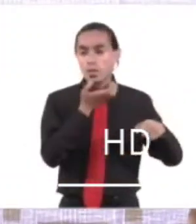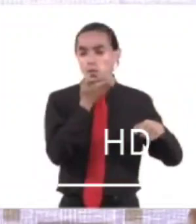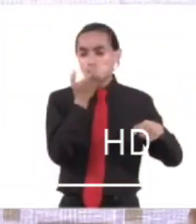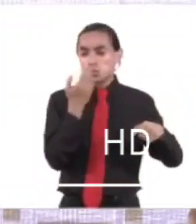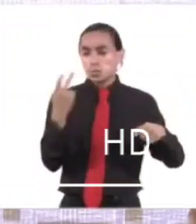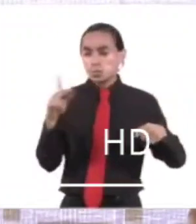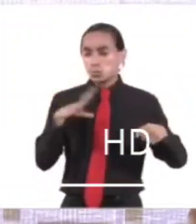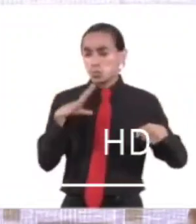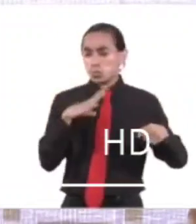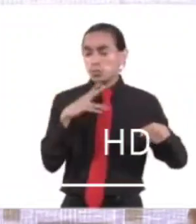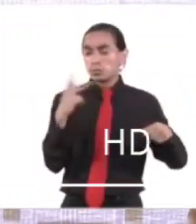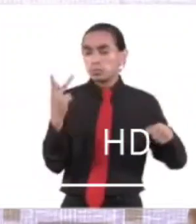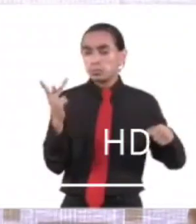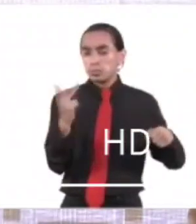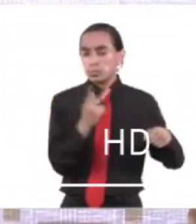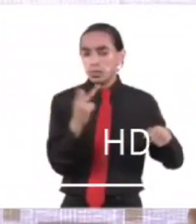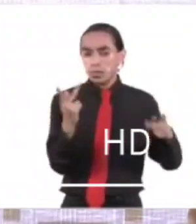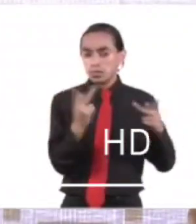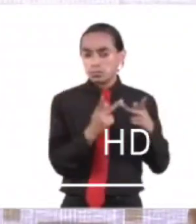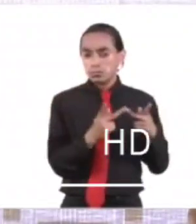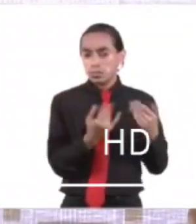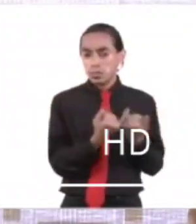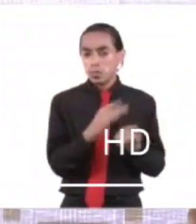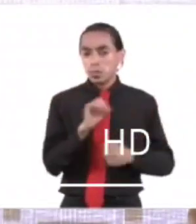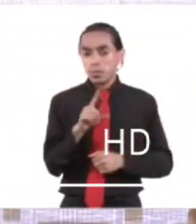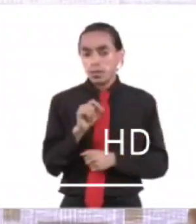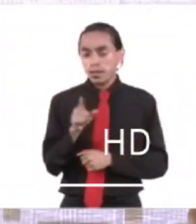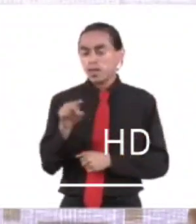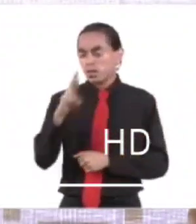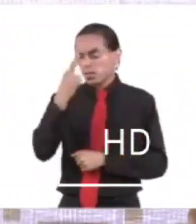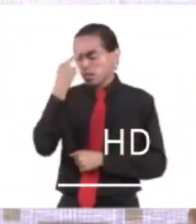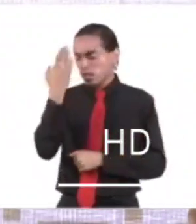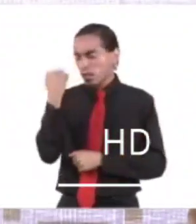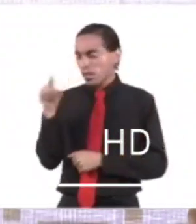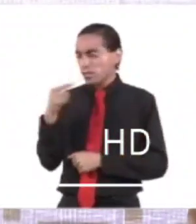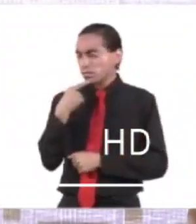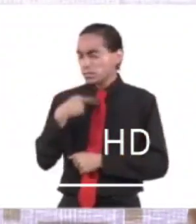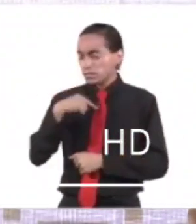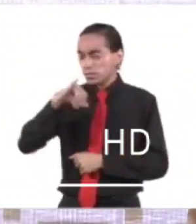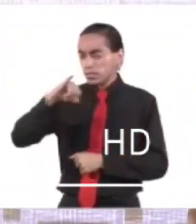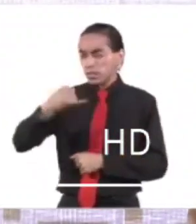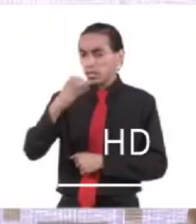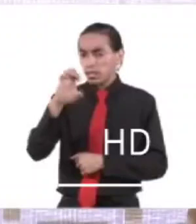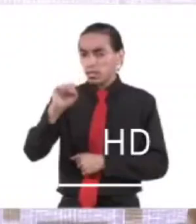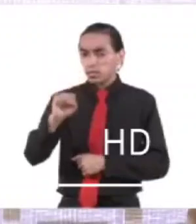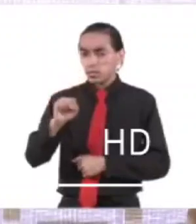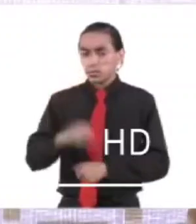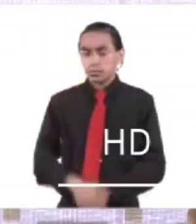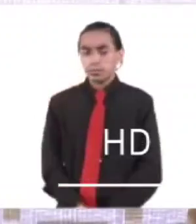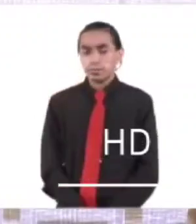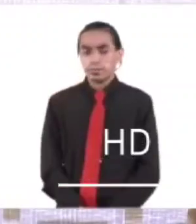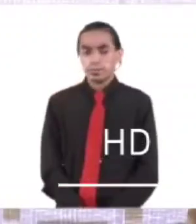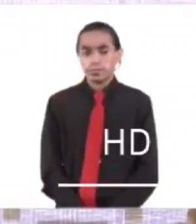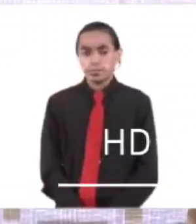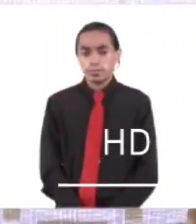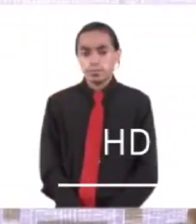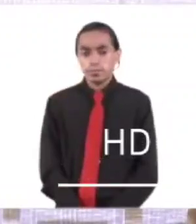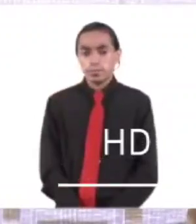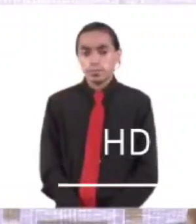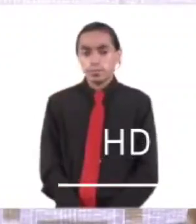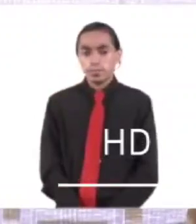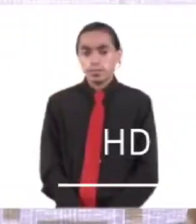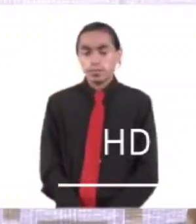mismo, que recordarían algo de lo que ahorita hablaba con Jesús. Él